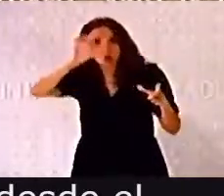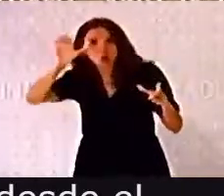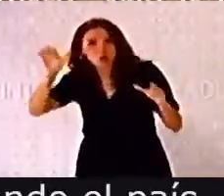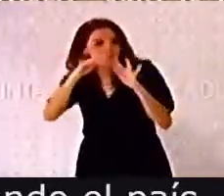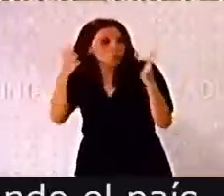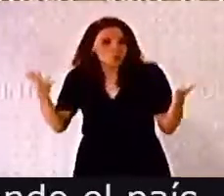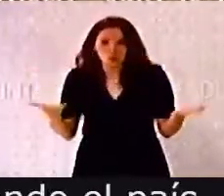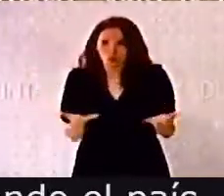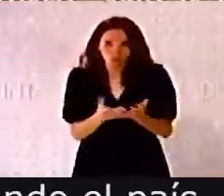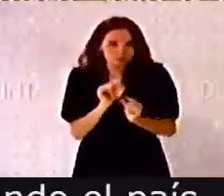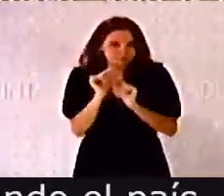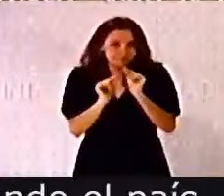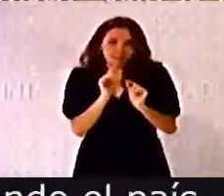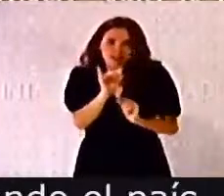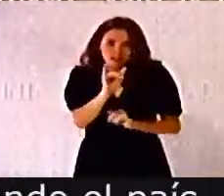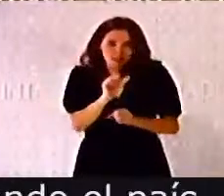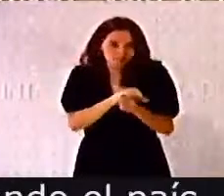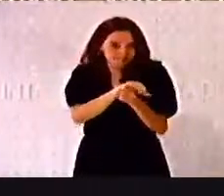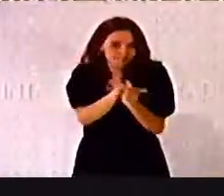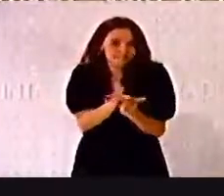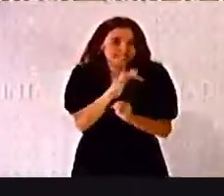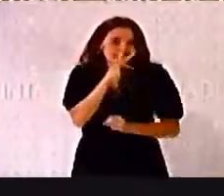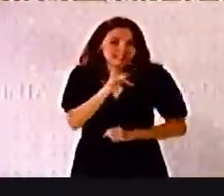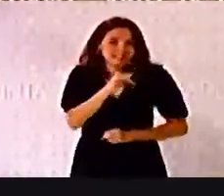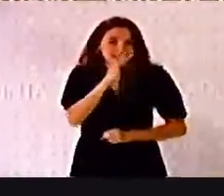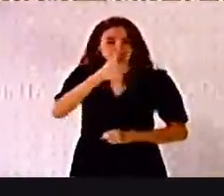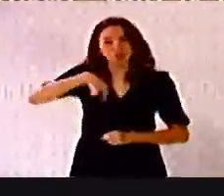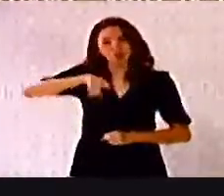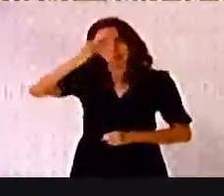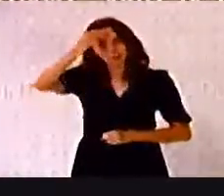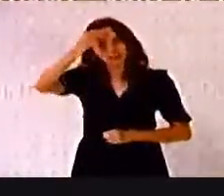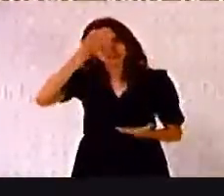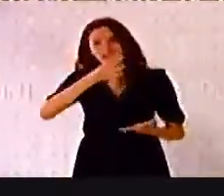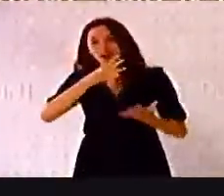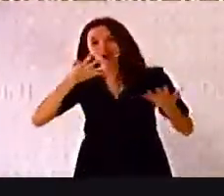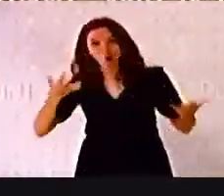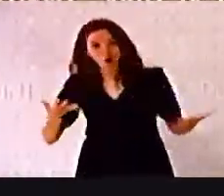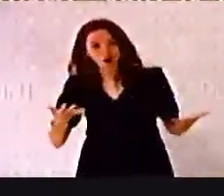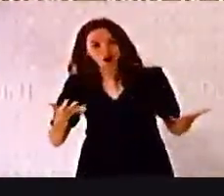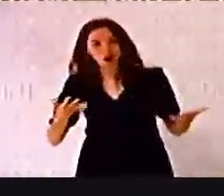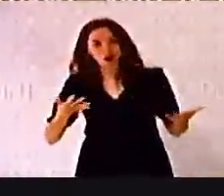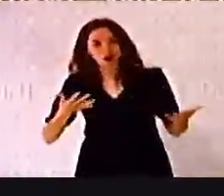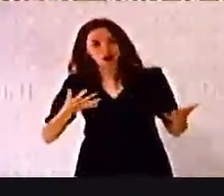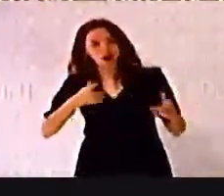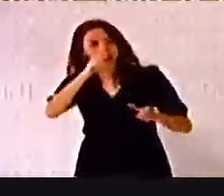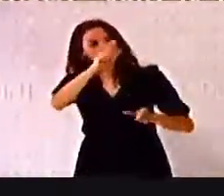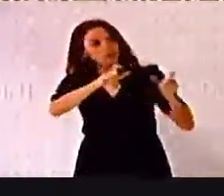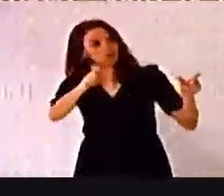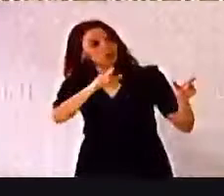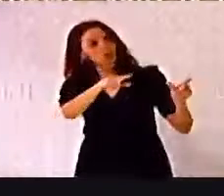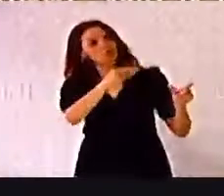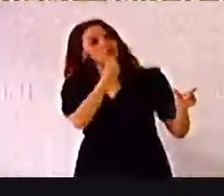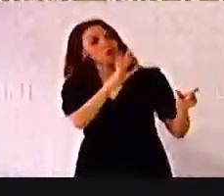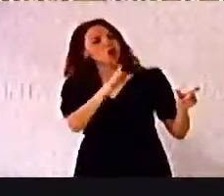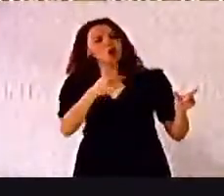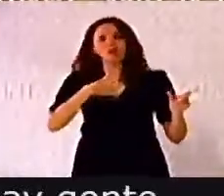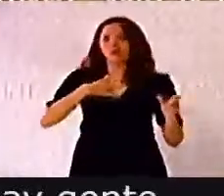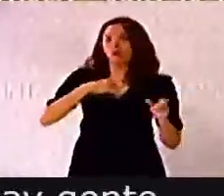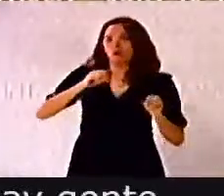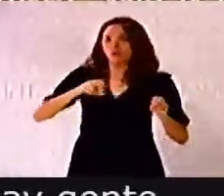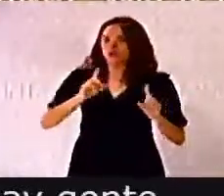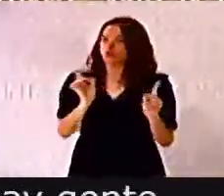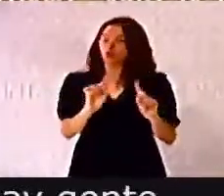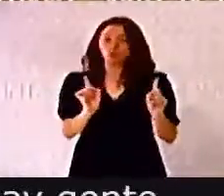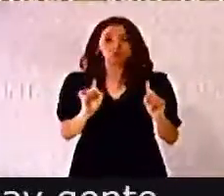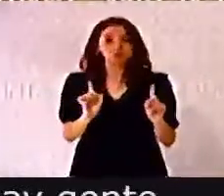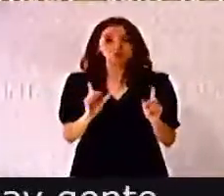mundo. Entonces, que no nos creamos tampoco ahora que es que hay gente haciendo las cosas uno mejor que otro, que no es verdad. Que